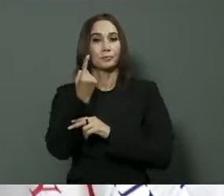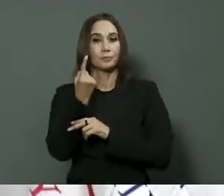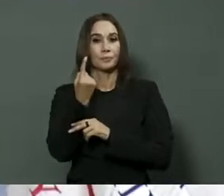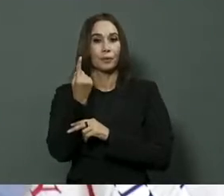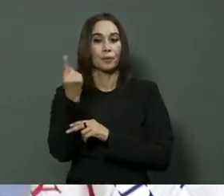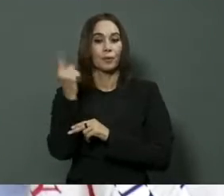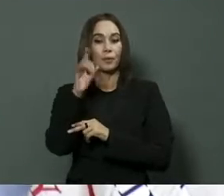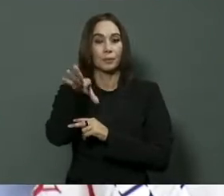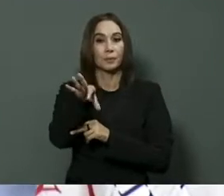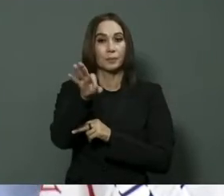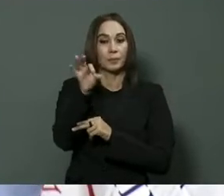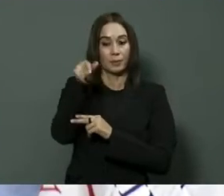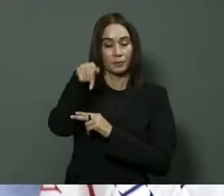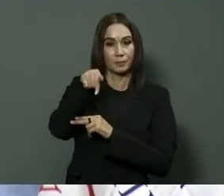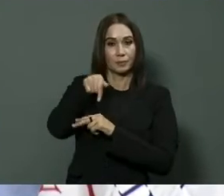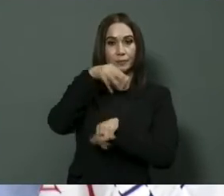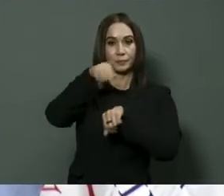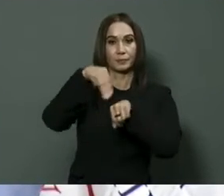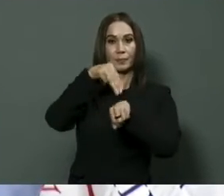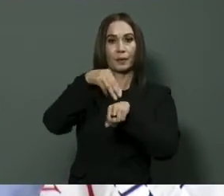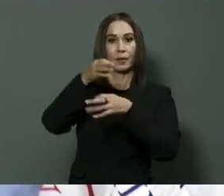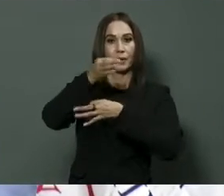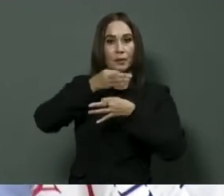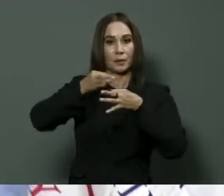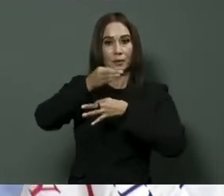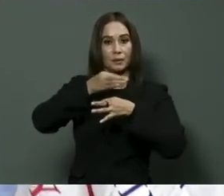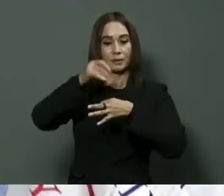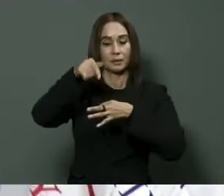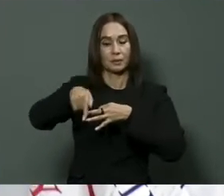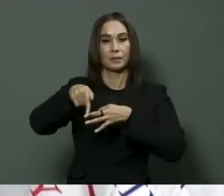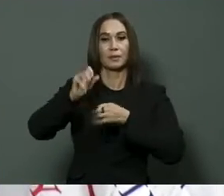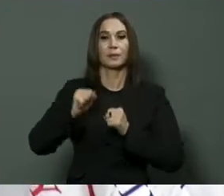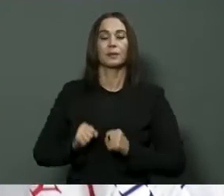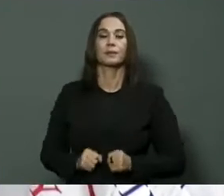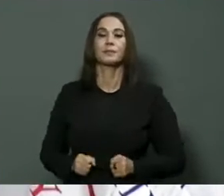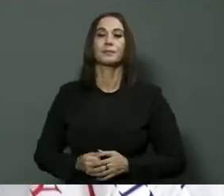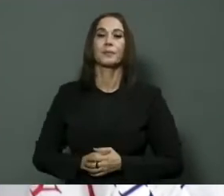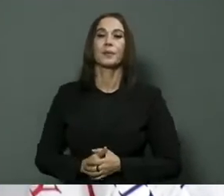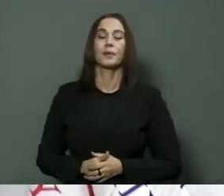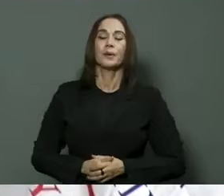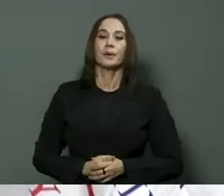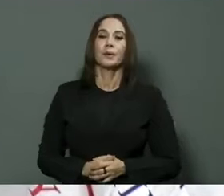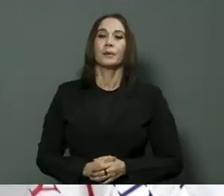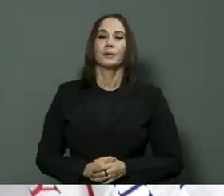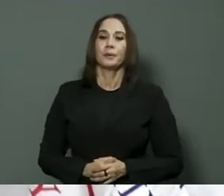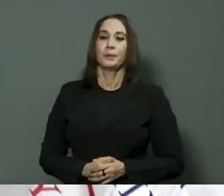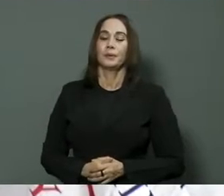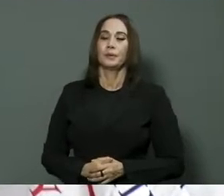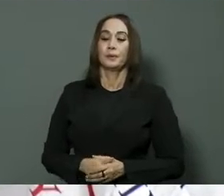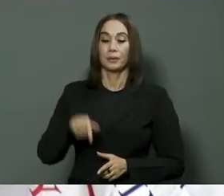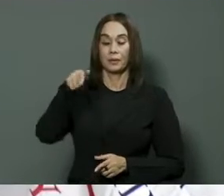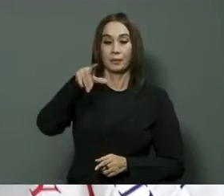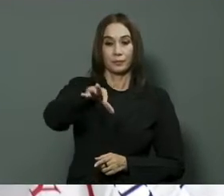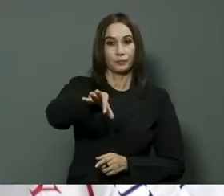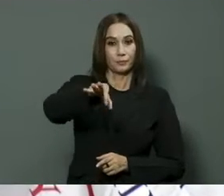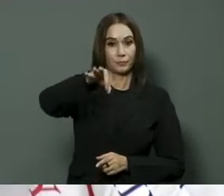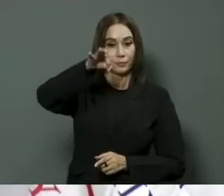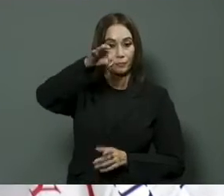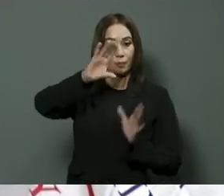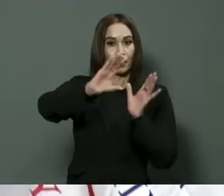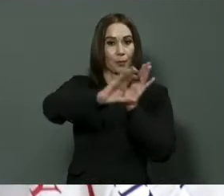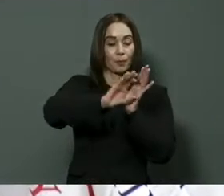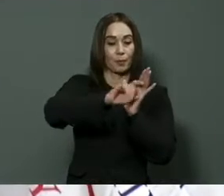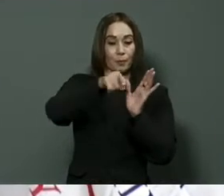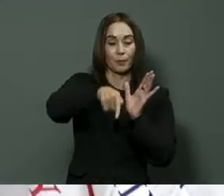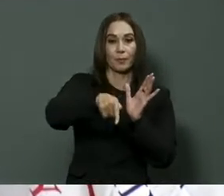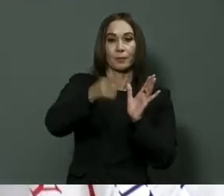precisamente por este municipio, cabecera de la provincia de Duarte, el cual fue tomado como modelo